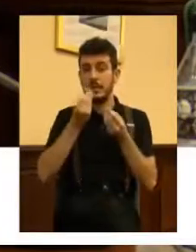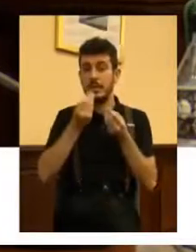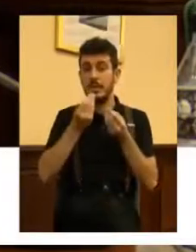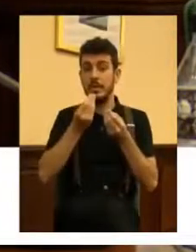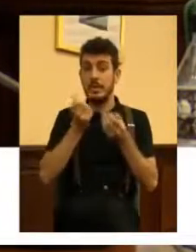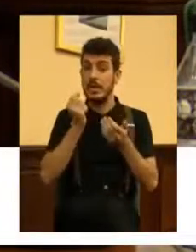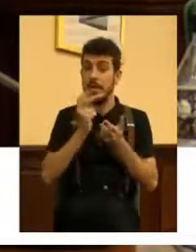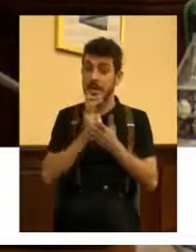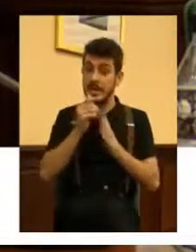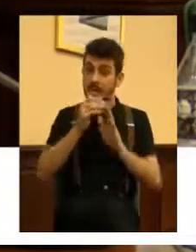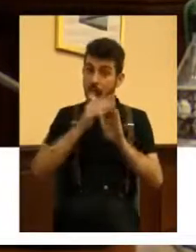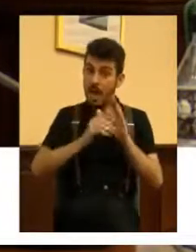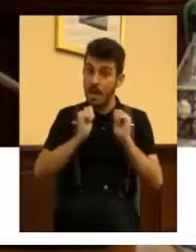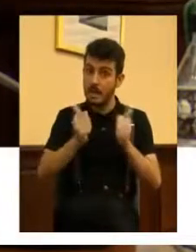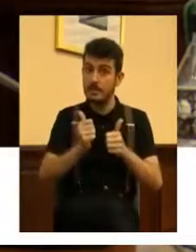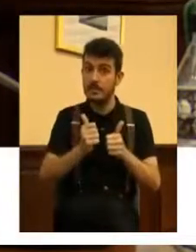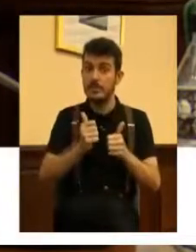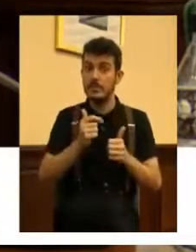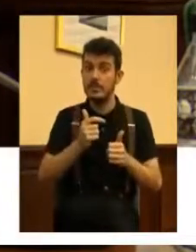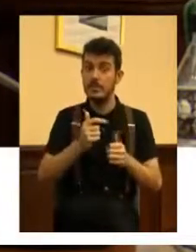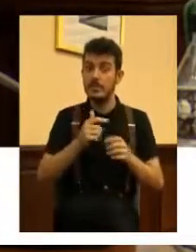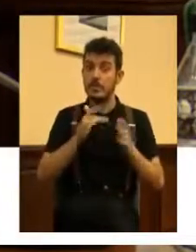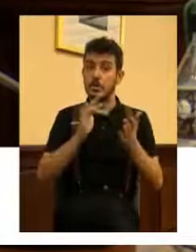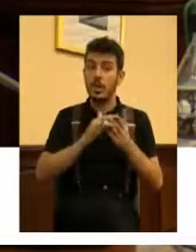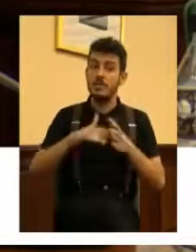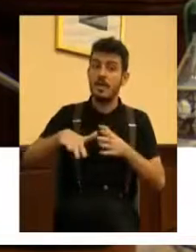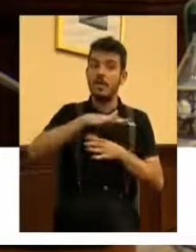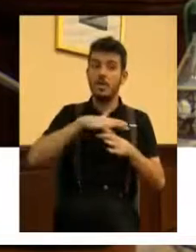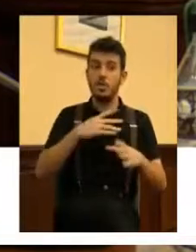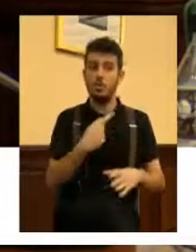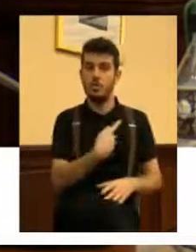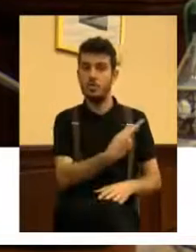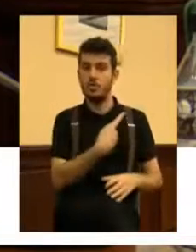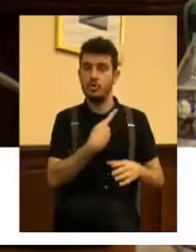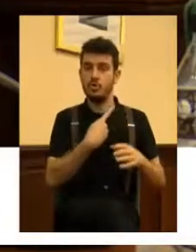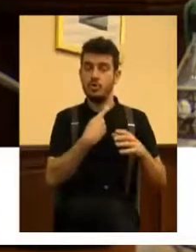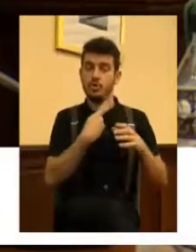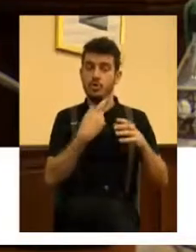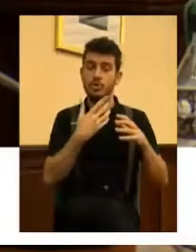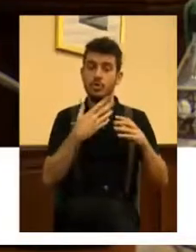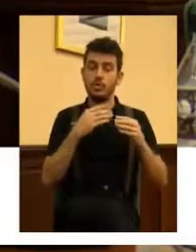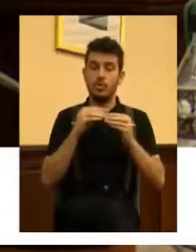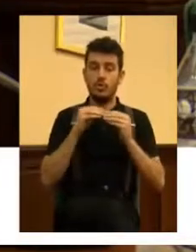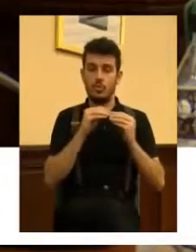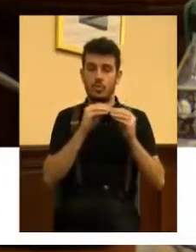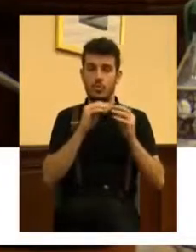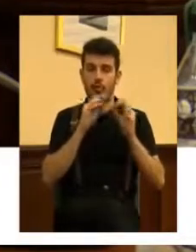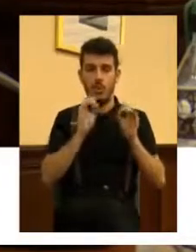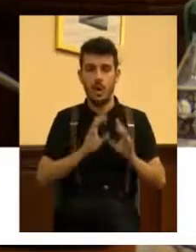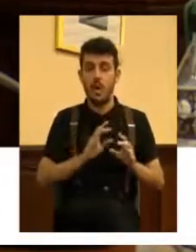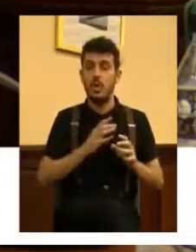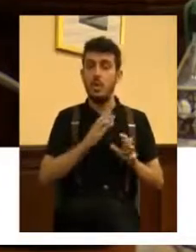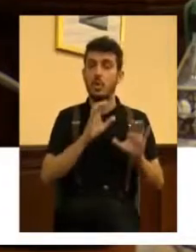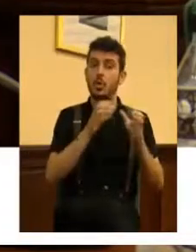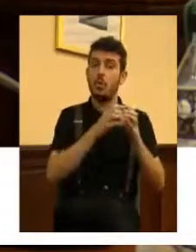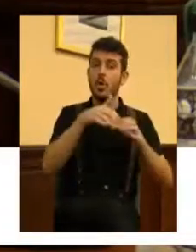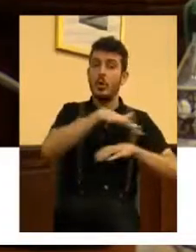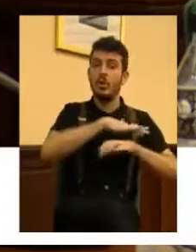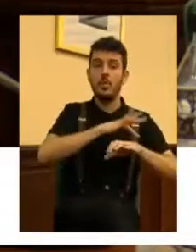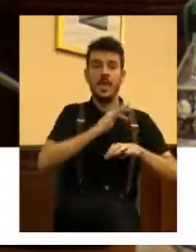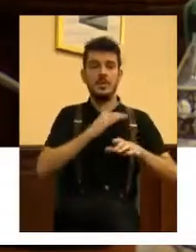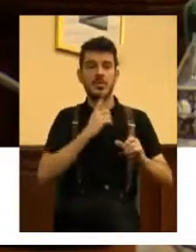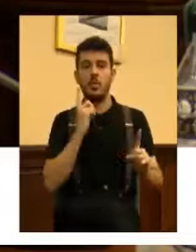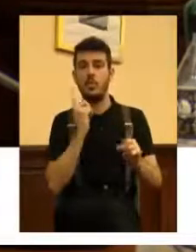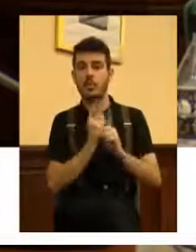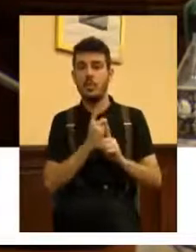se enmarca en un espacio común entre los dos partidos que forman el Gobierno y este partido de la oposición, que es